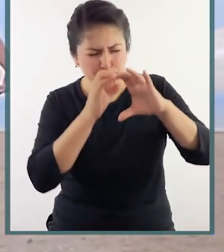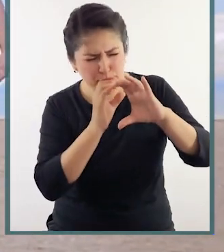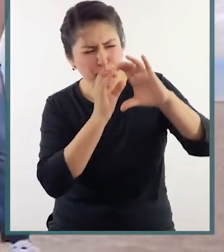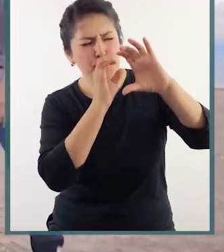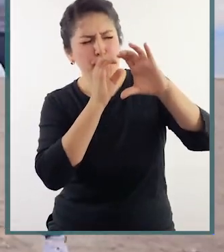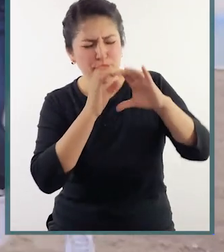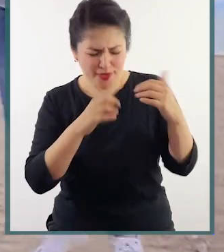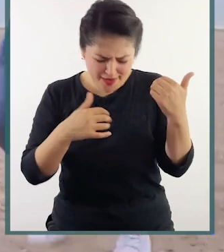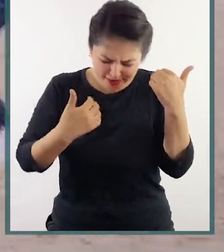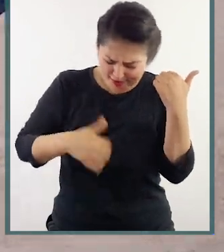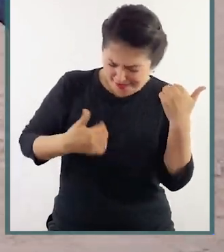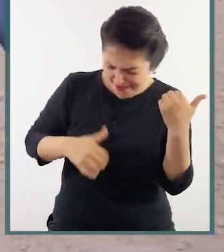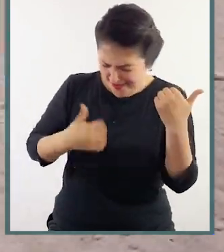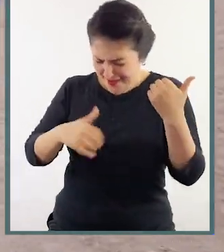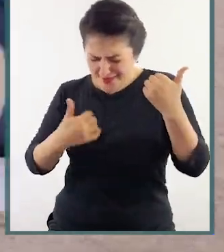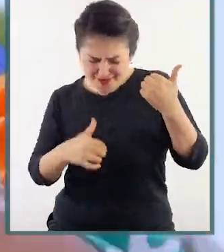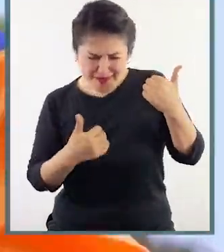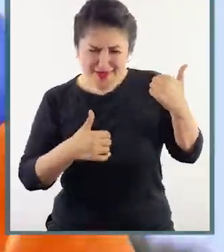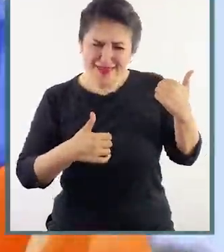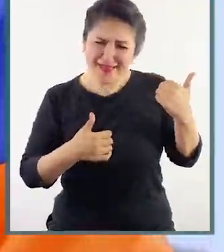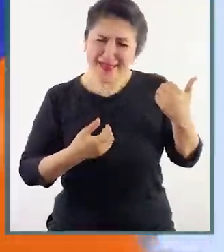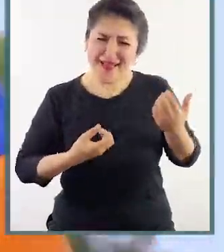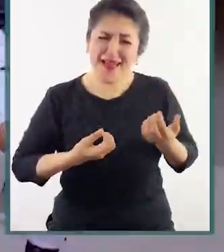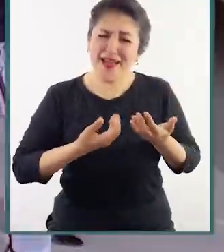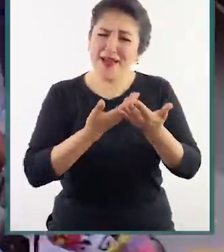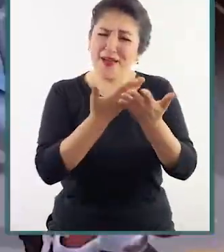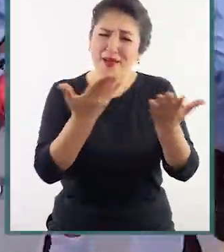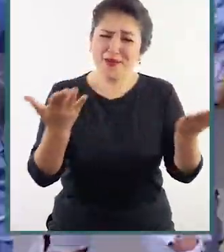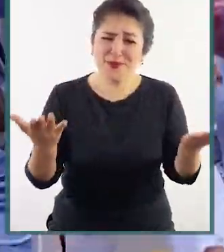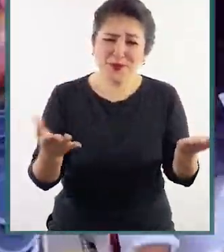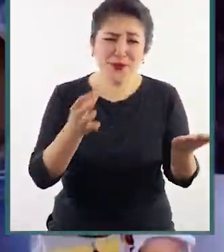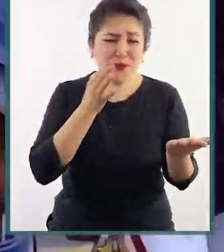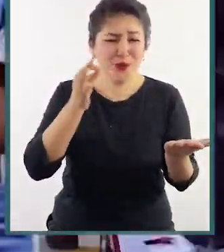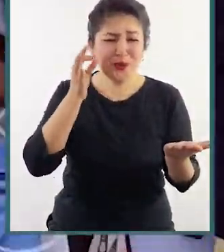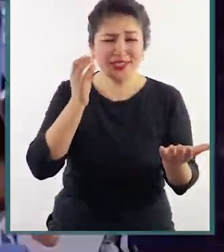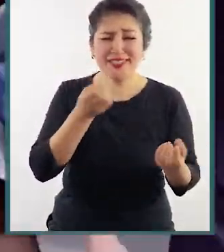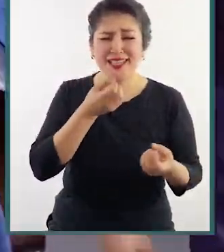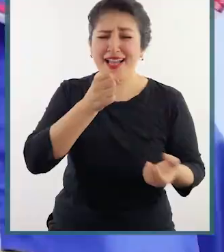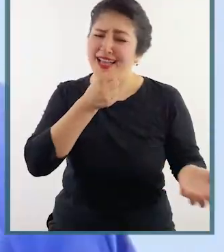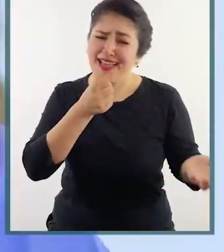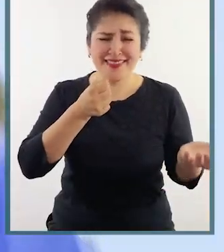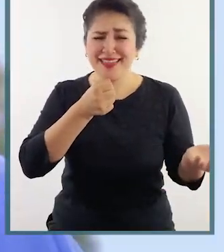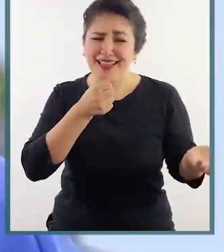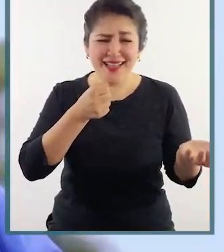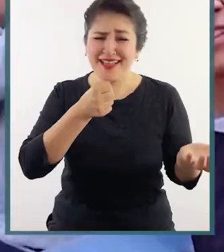pututus, charangos, chacchacs, le cantan a la mitología inca.